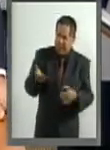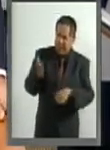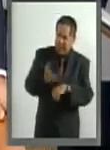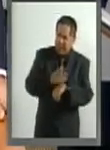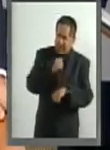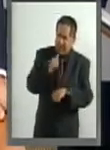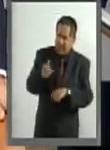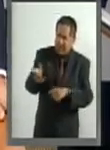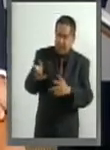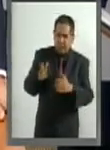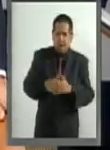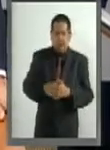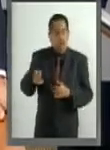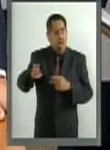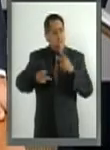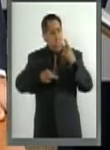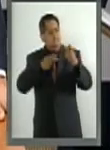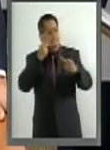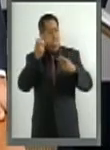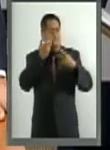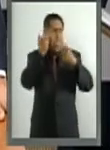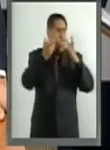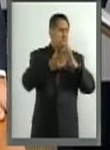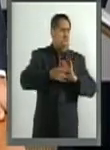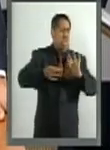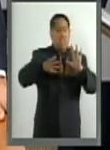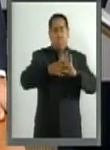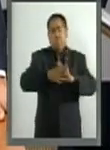¿Y cuánta demagogia?